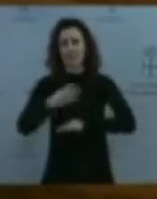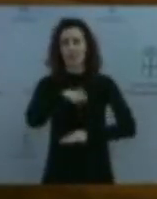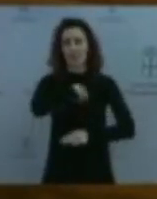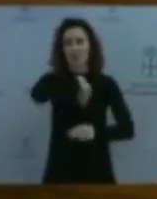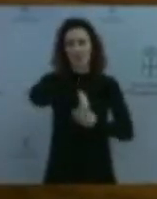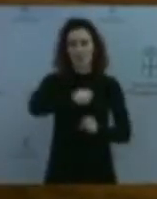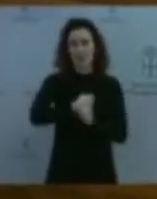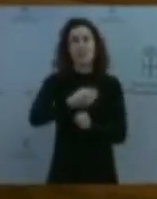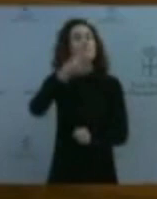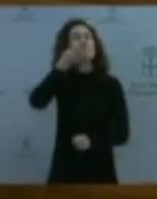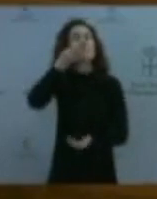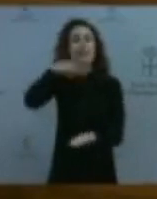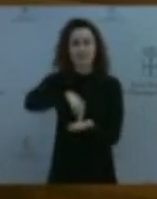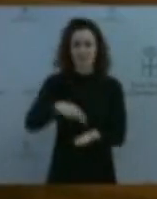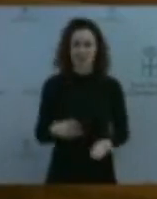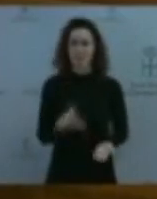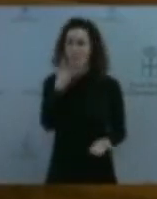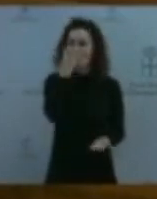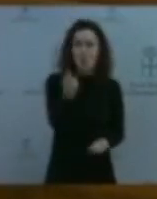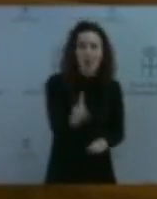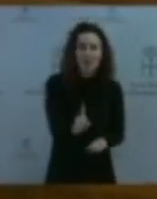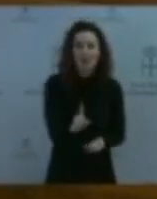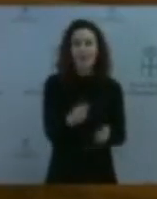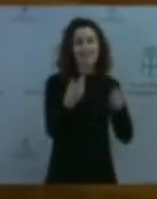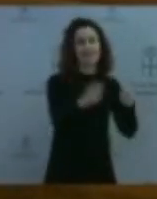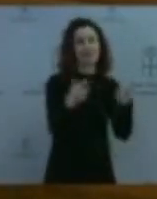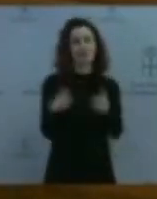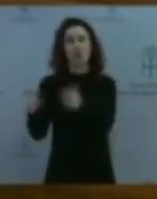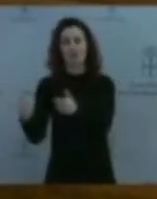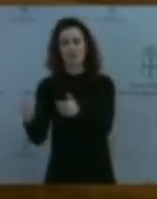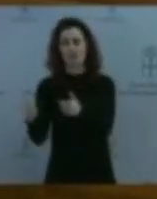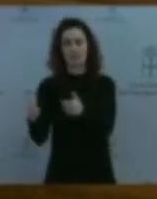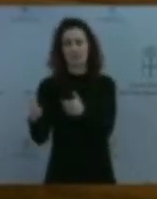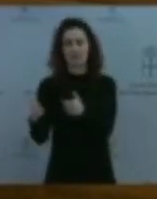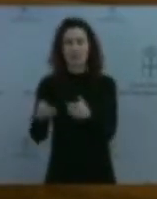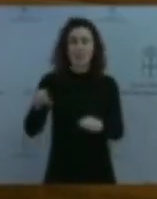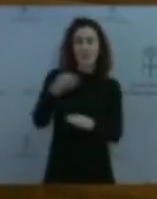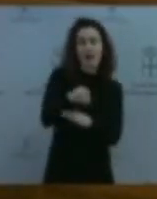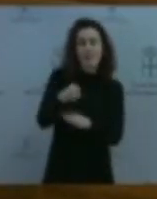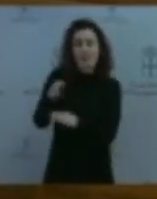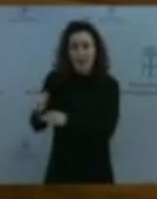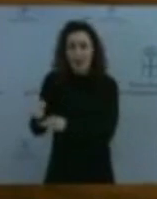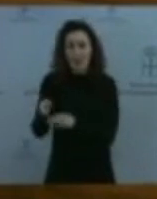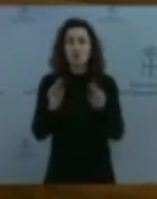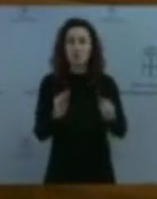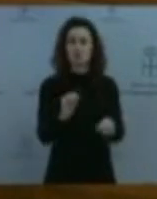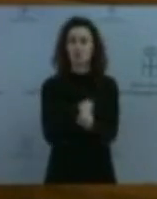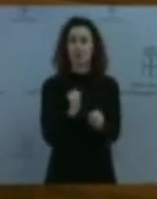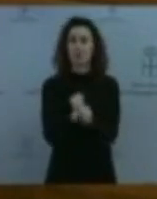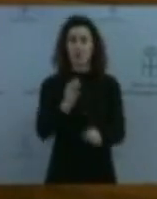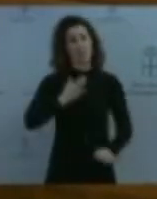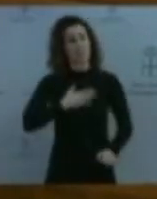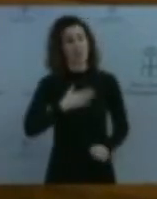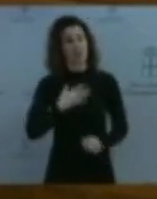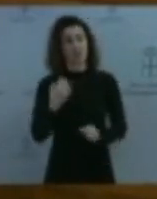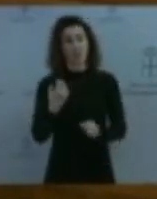que los trabajadores de otros sectores estén teniendo que ir a trabajar a sus puestos de trabajo y nuestros empleados públicos estén en casa. Eso no se entendería.